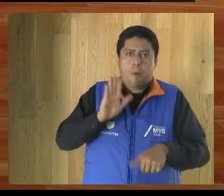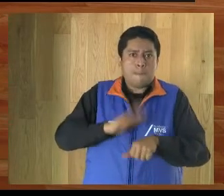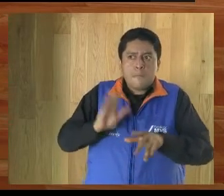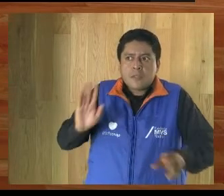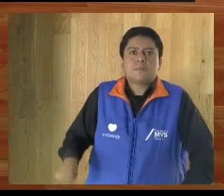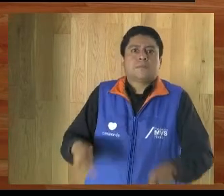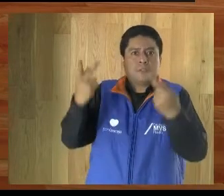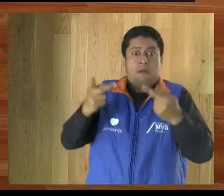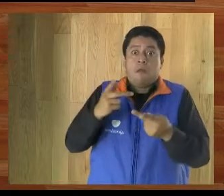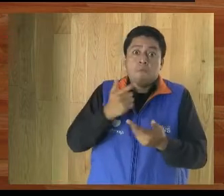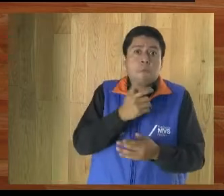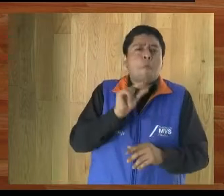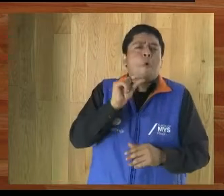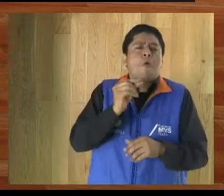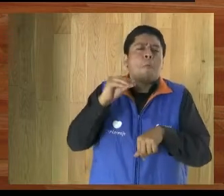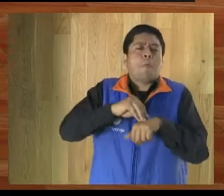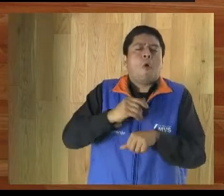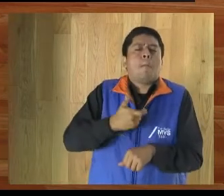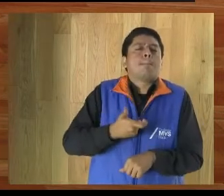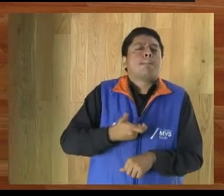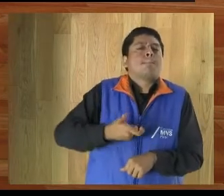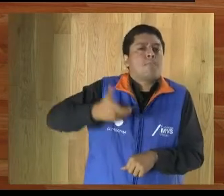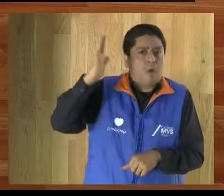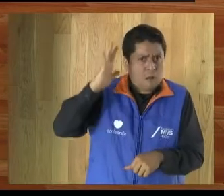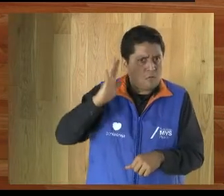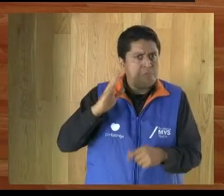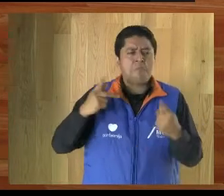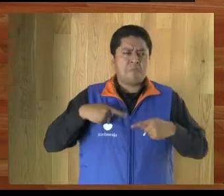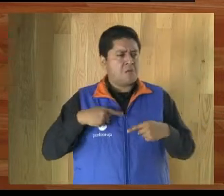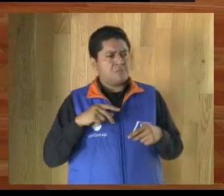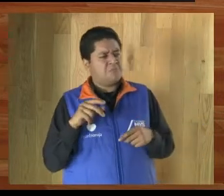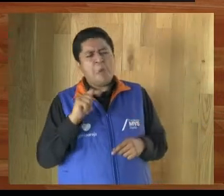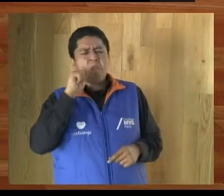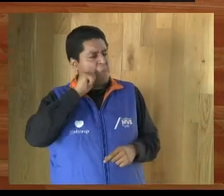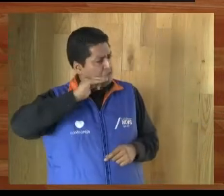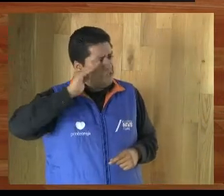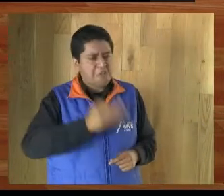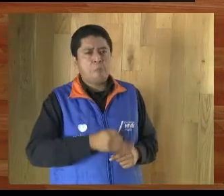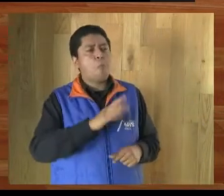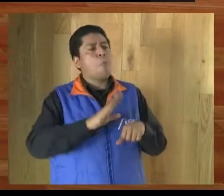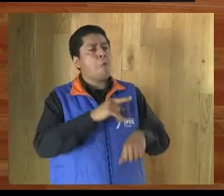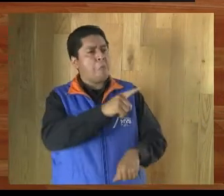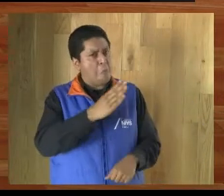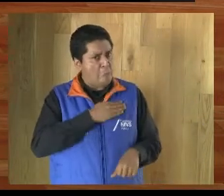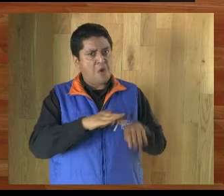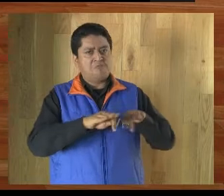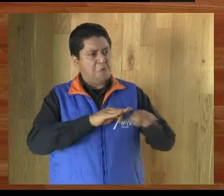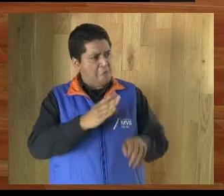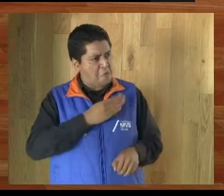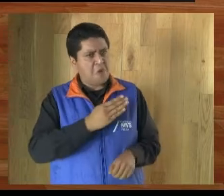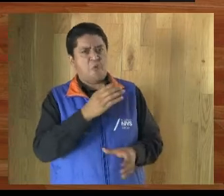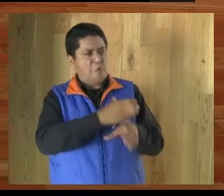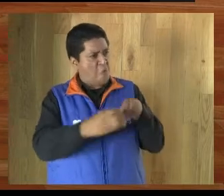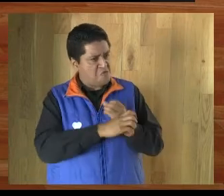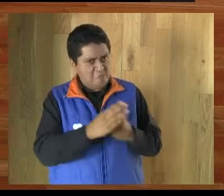o productos. Con lo cual se genera ahí una espiral. Y una espiral de que la buena reputación